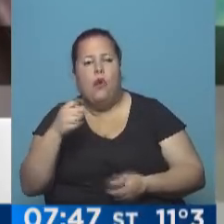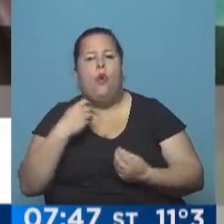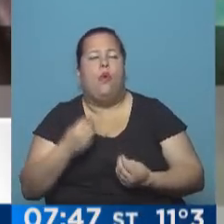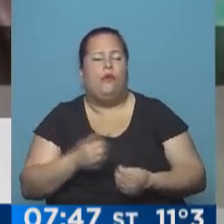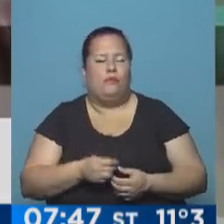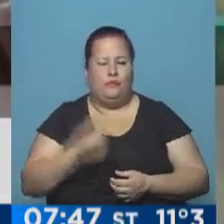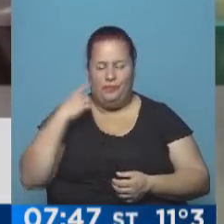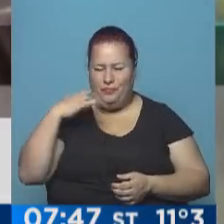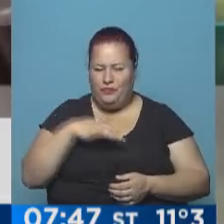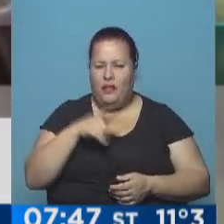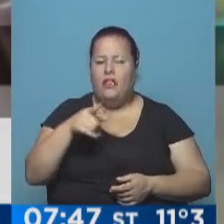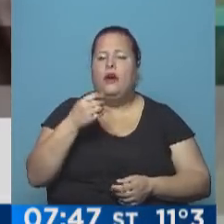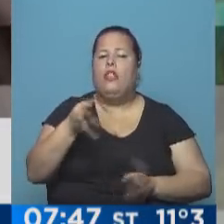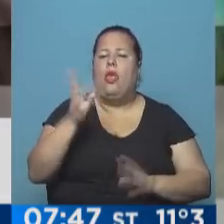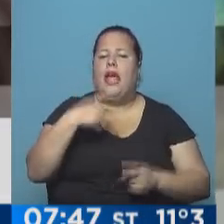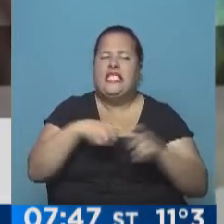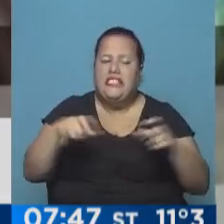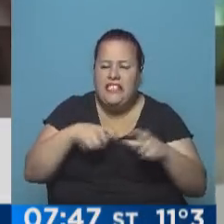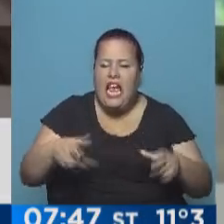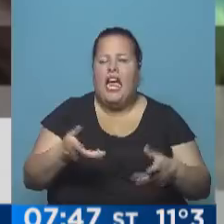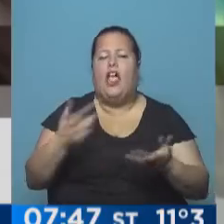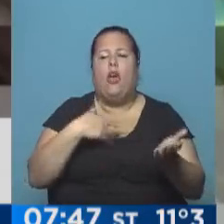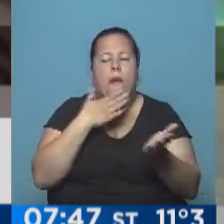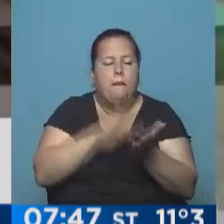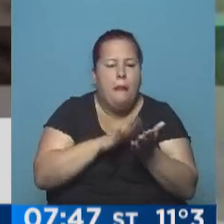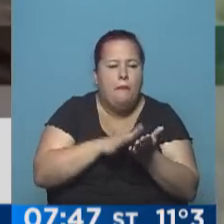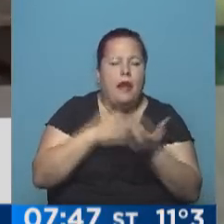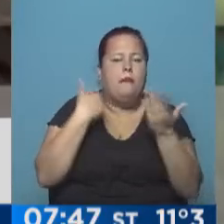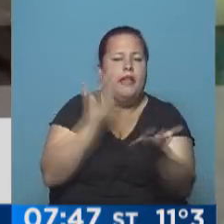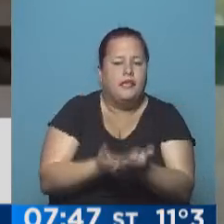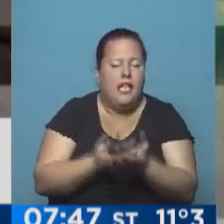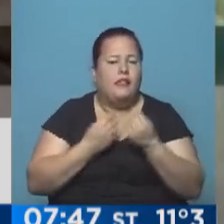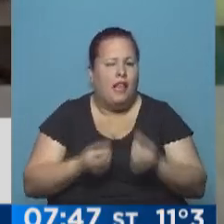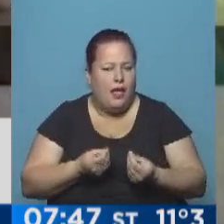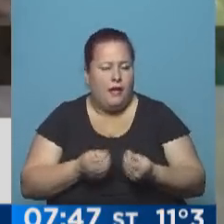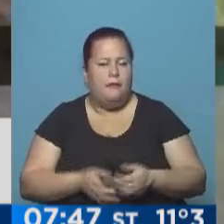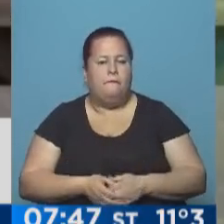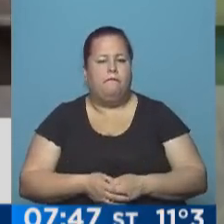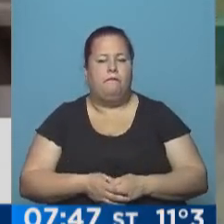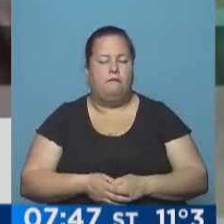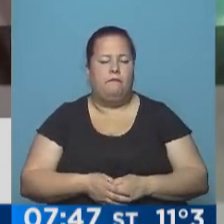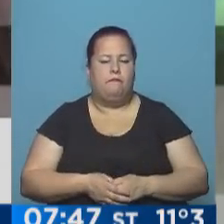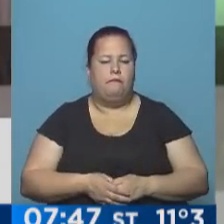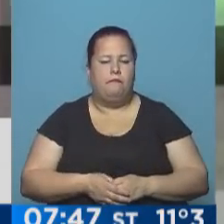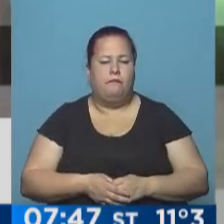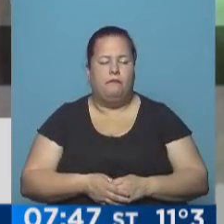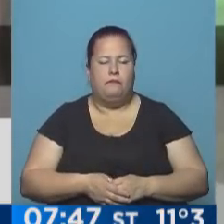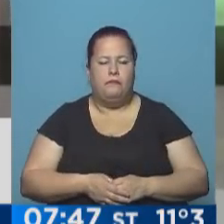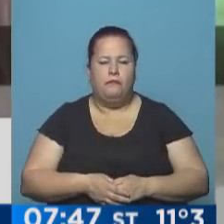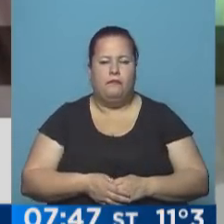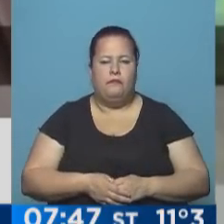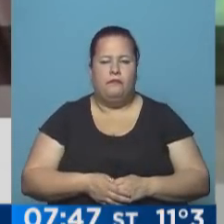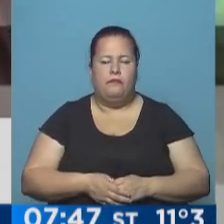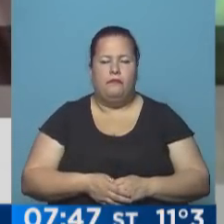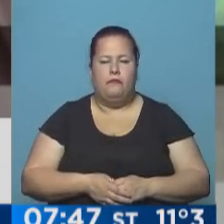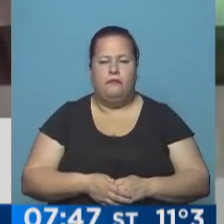el circuito de salida de los cheques, cuáles son las documentaciones que se presentaron. En fin, acá estamos ante el